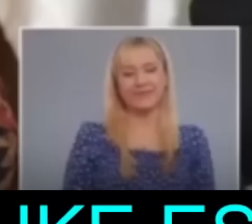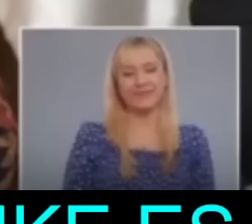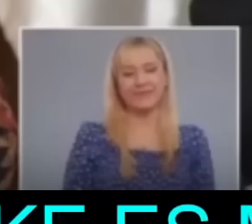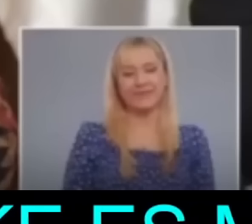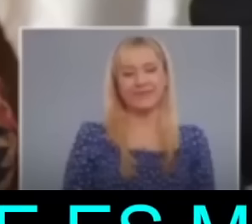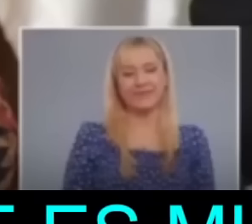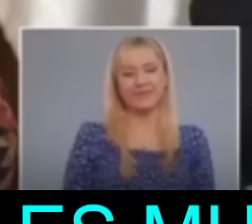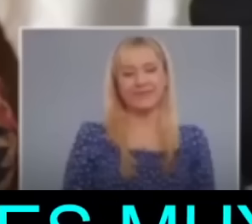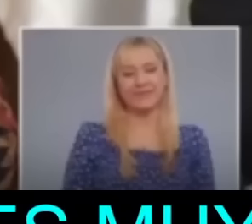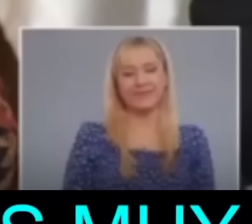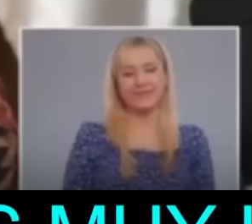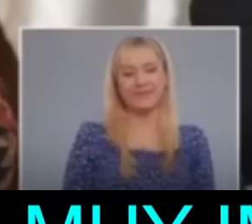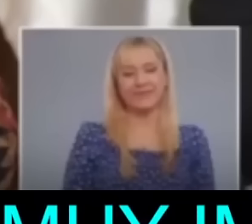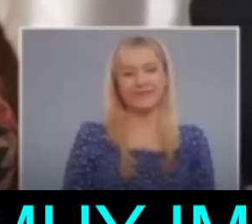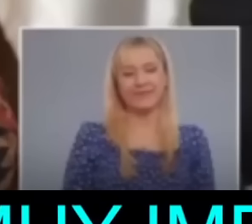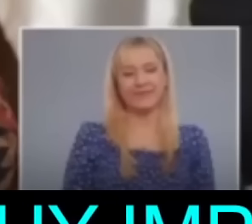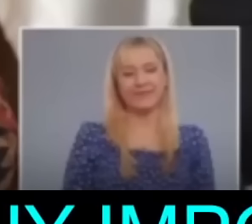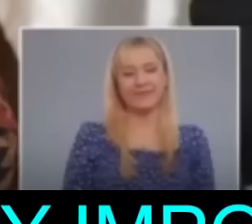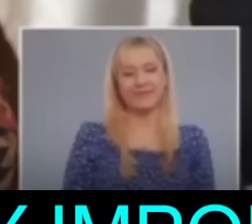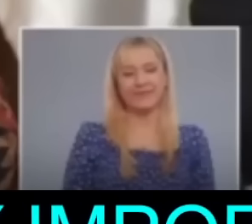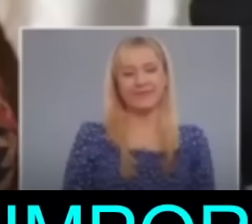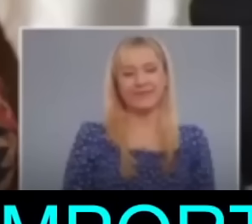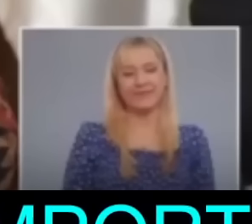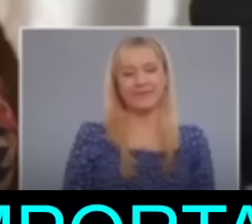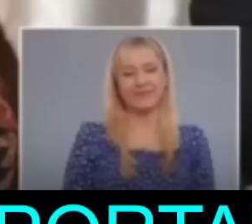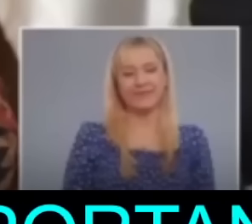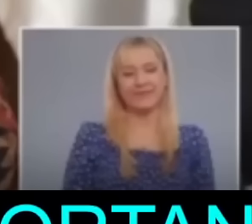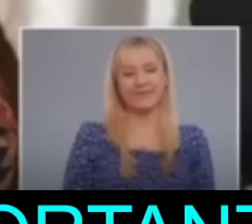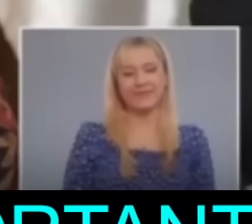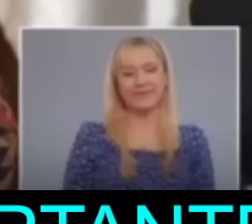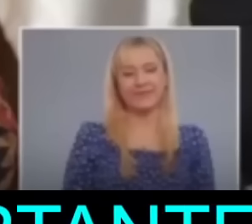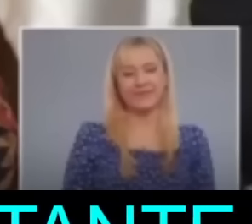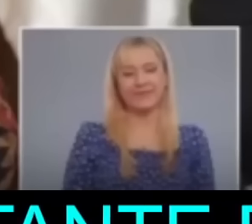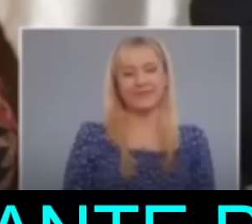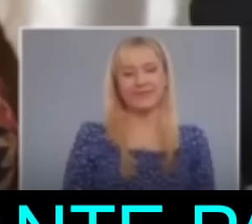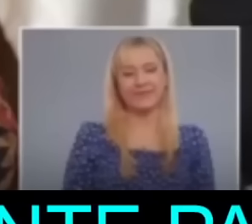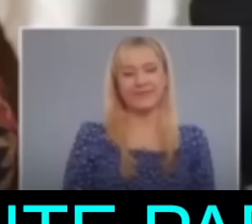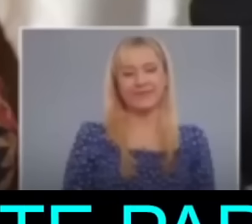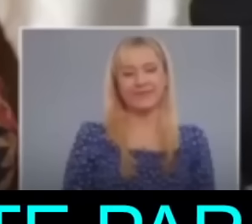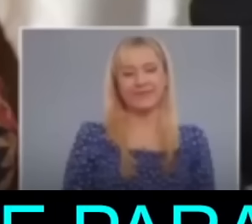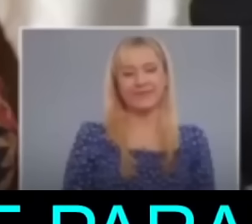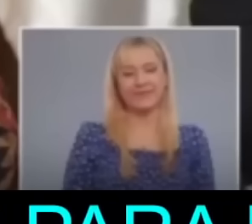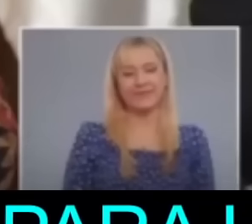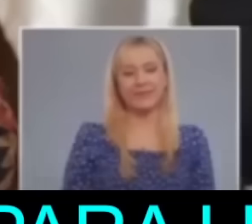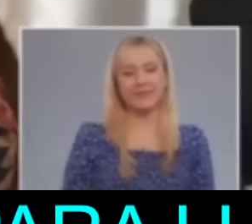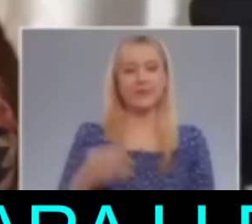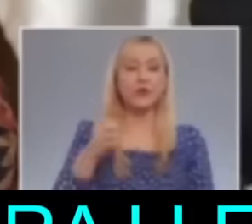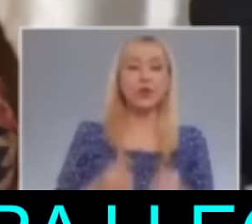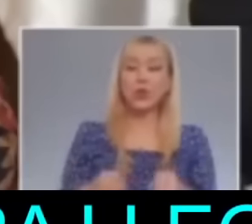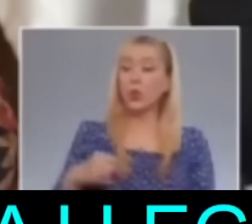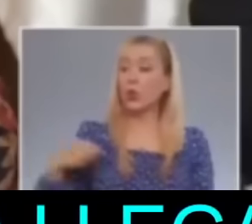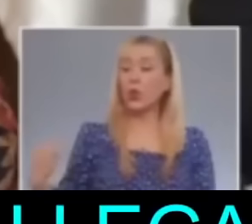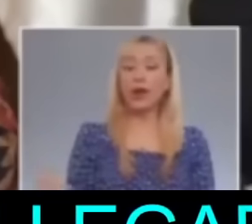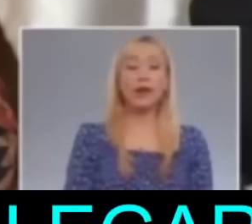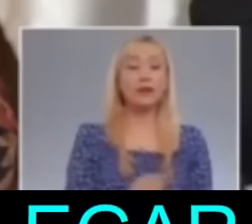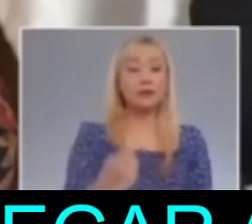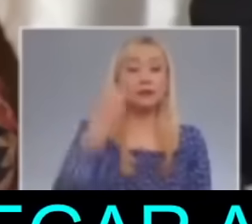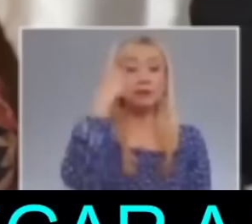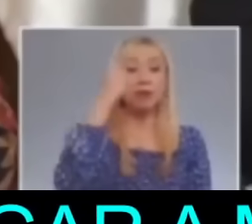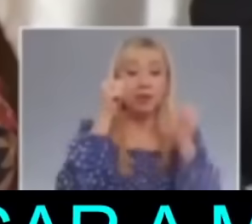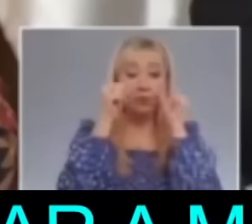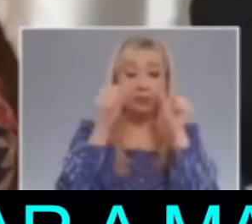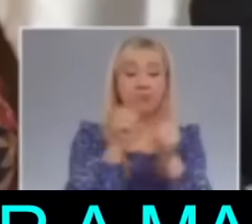si trabaja para la ciudadanía Doña ministra está doblando las manitas pero ojo Y de forma